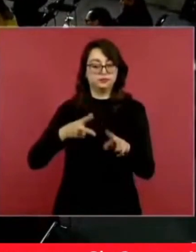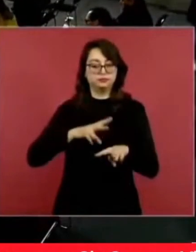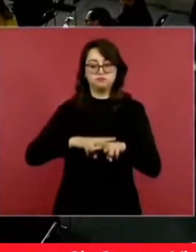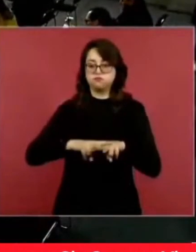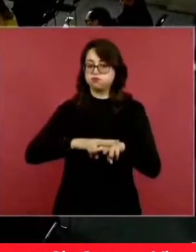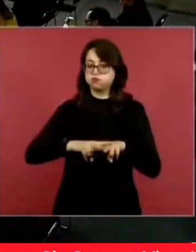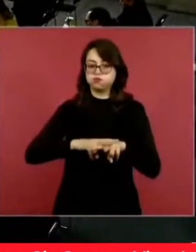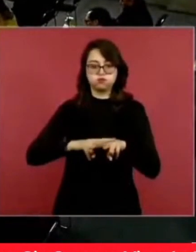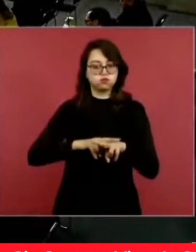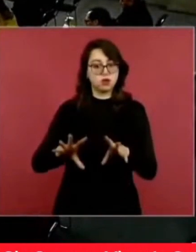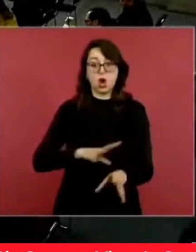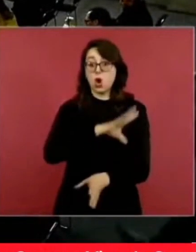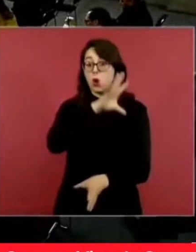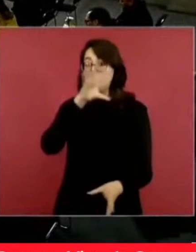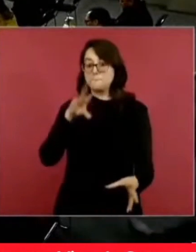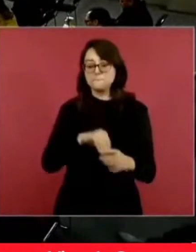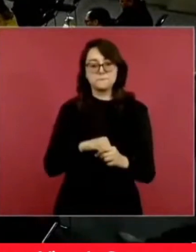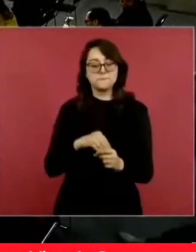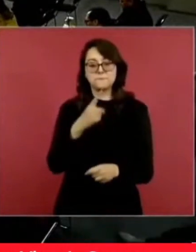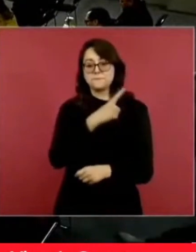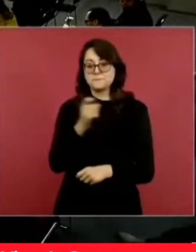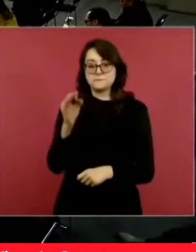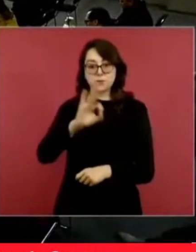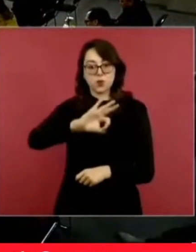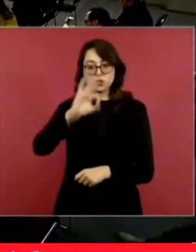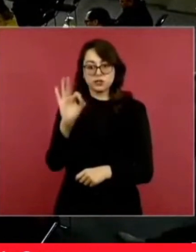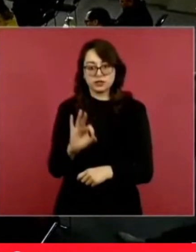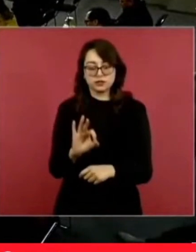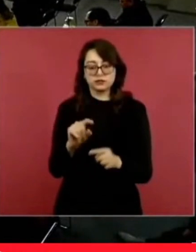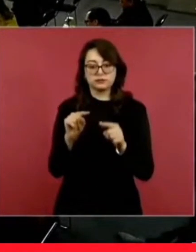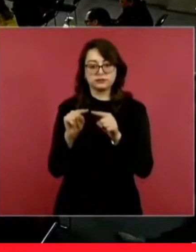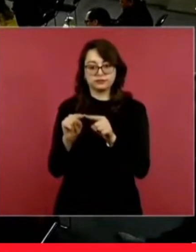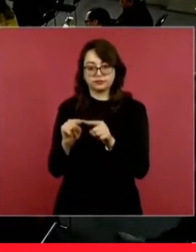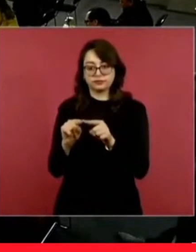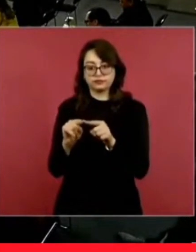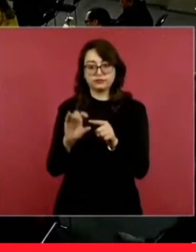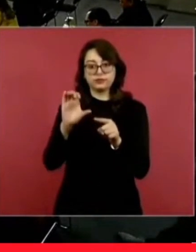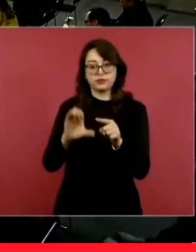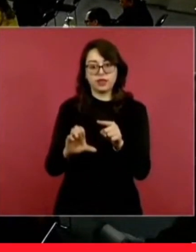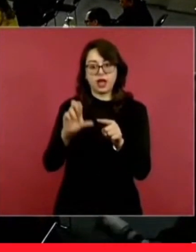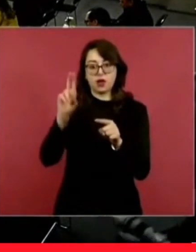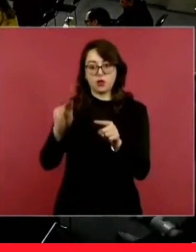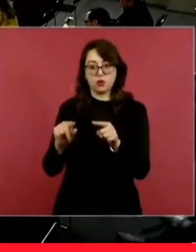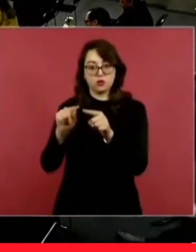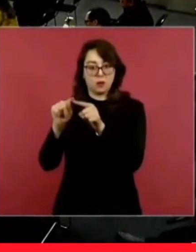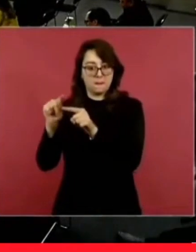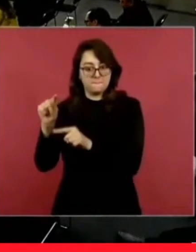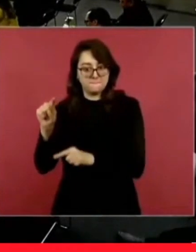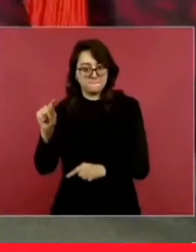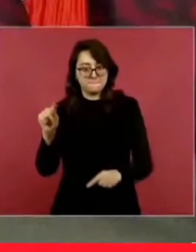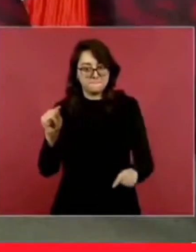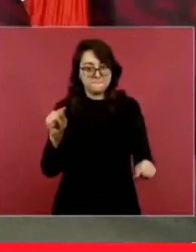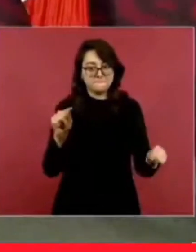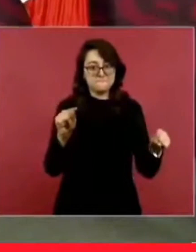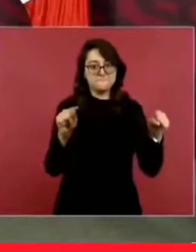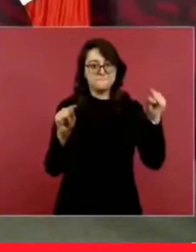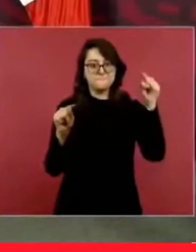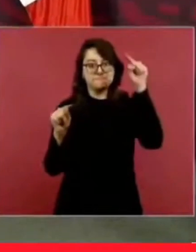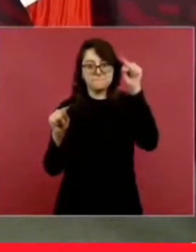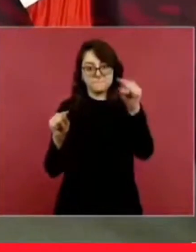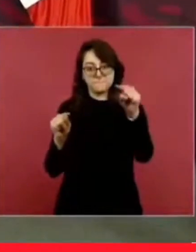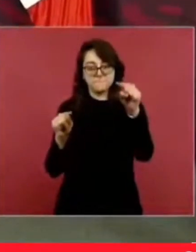toda la vía, desde Cancún hasta Palenque. Pero